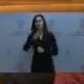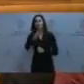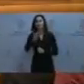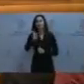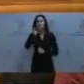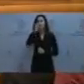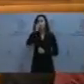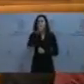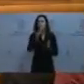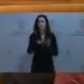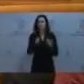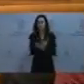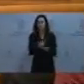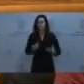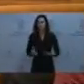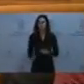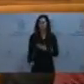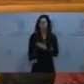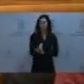2016